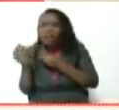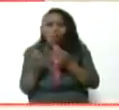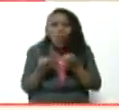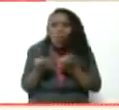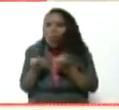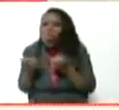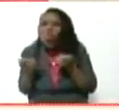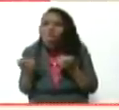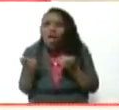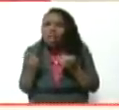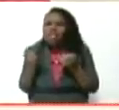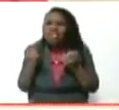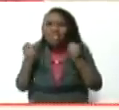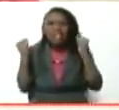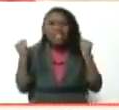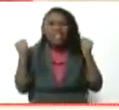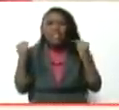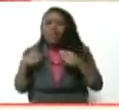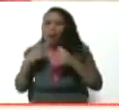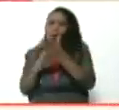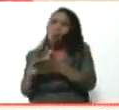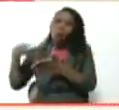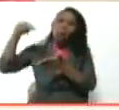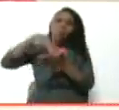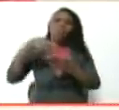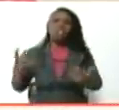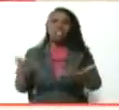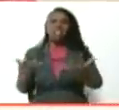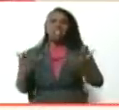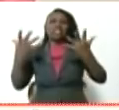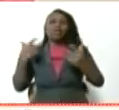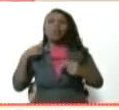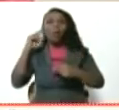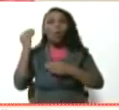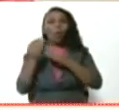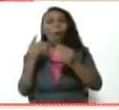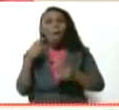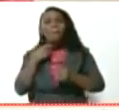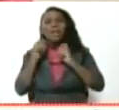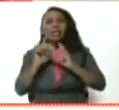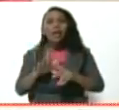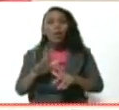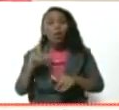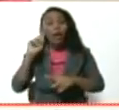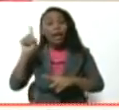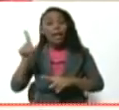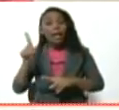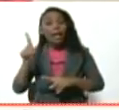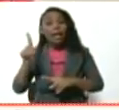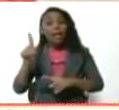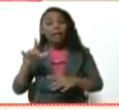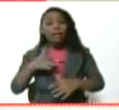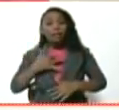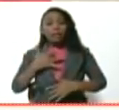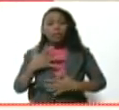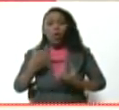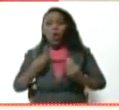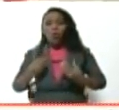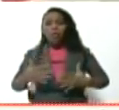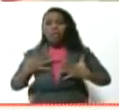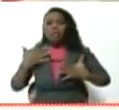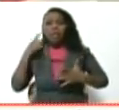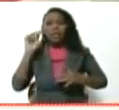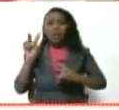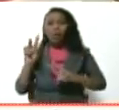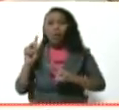de levantar el ánimo de quienes perdieron el ánimo hace tiempo, de generar liderazgos